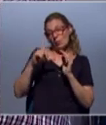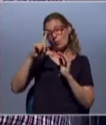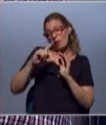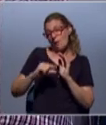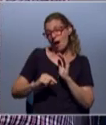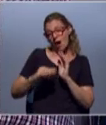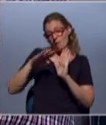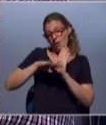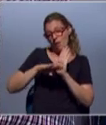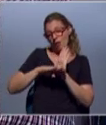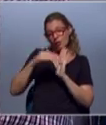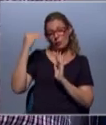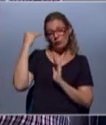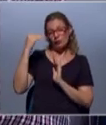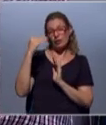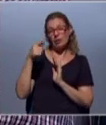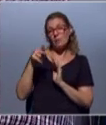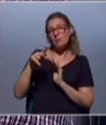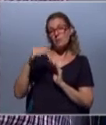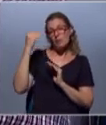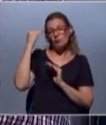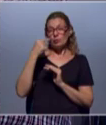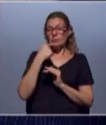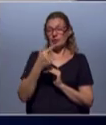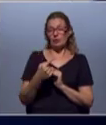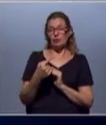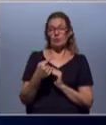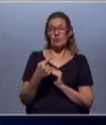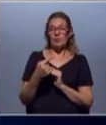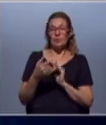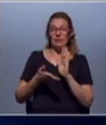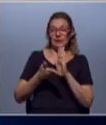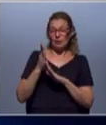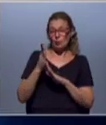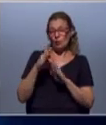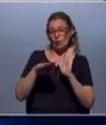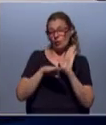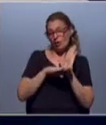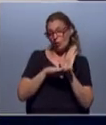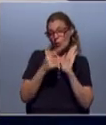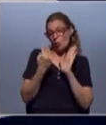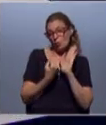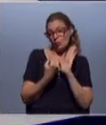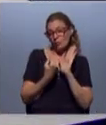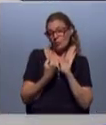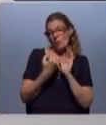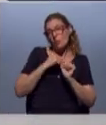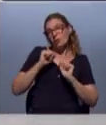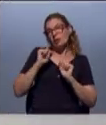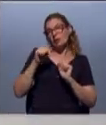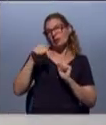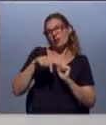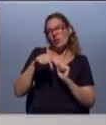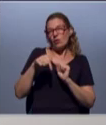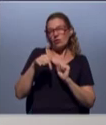de la docencia y el mismo profesor me dijo vas a tener un grado uno y ponerle que si fuere